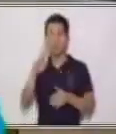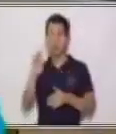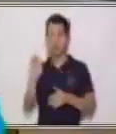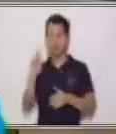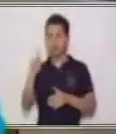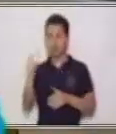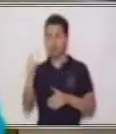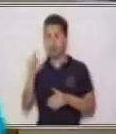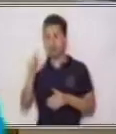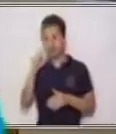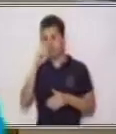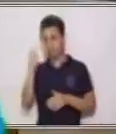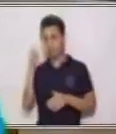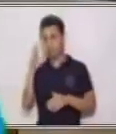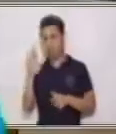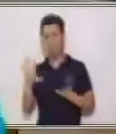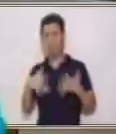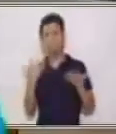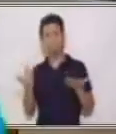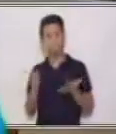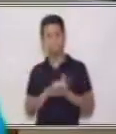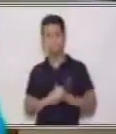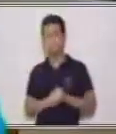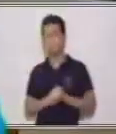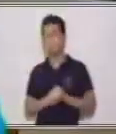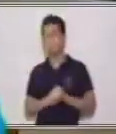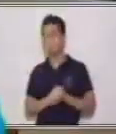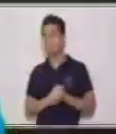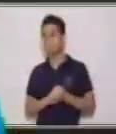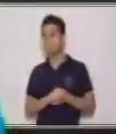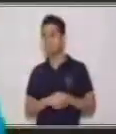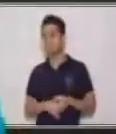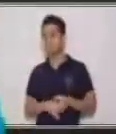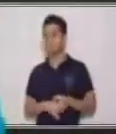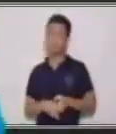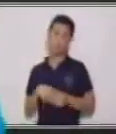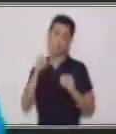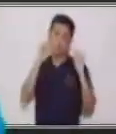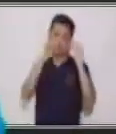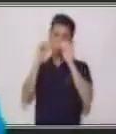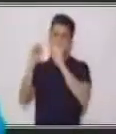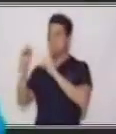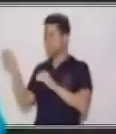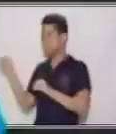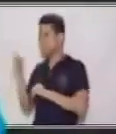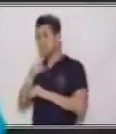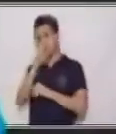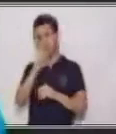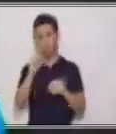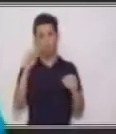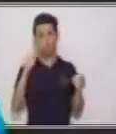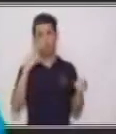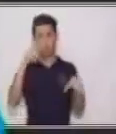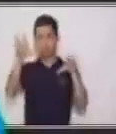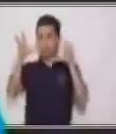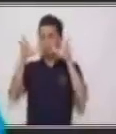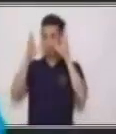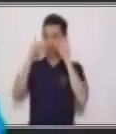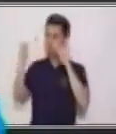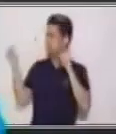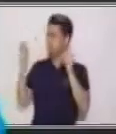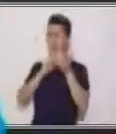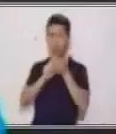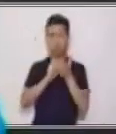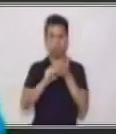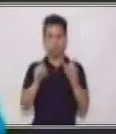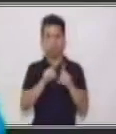Lo voy a colocar en esta parte para que abajo, si tú lo quieres ir copiando en forma de esquema, mejor, porque esto te va a ayudar a identificar mejor